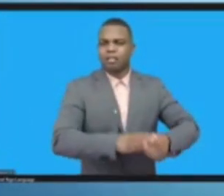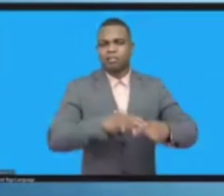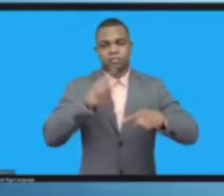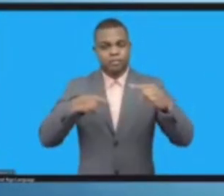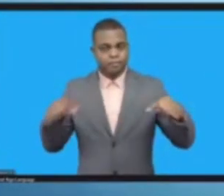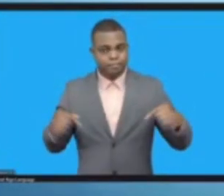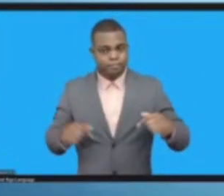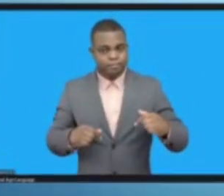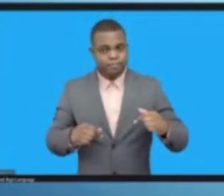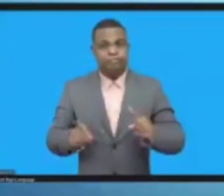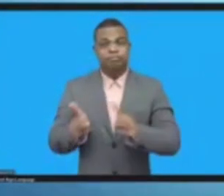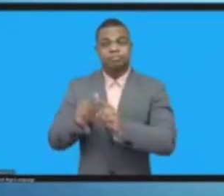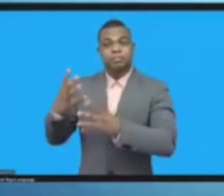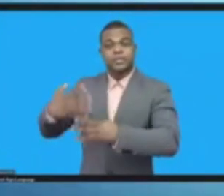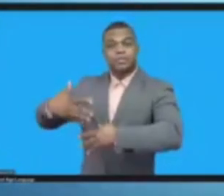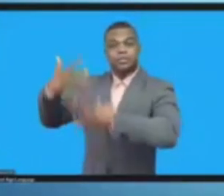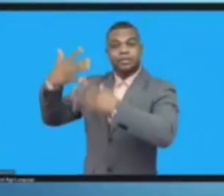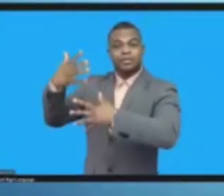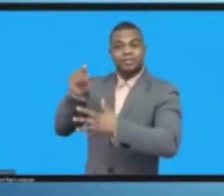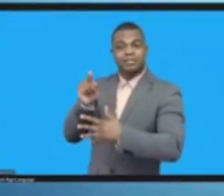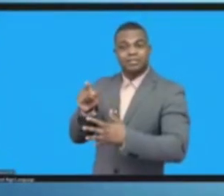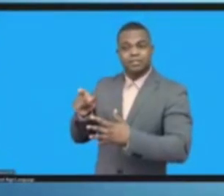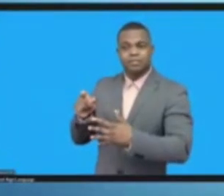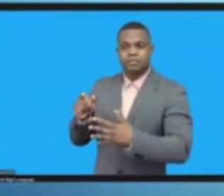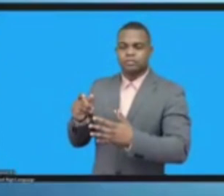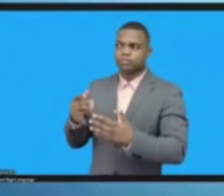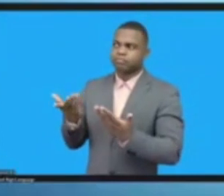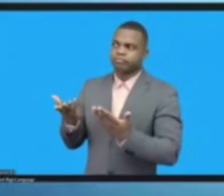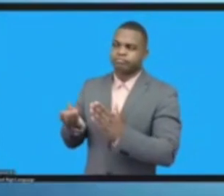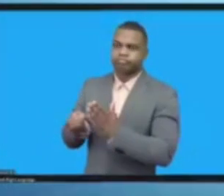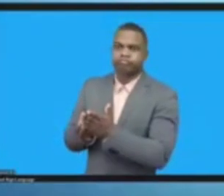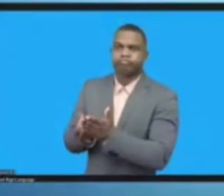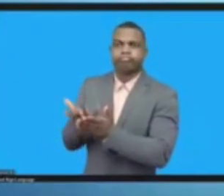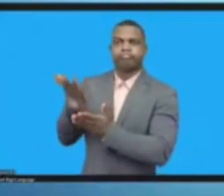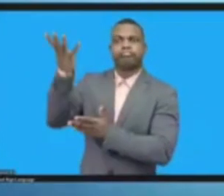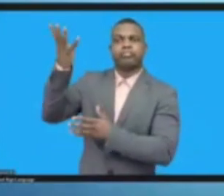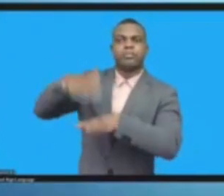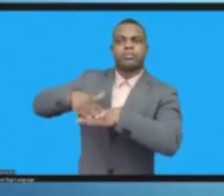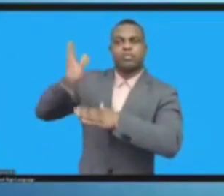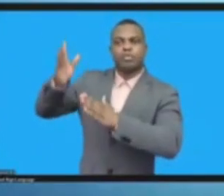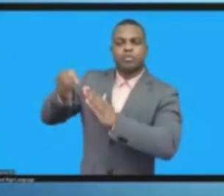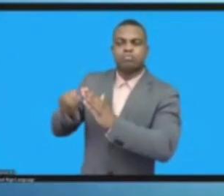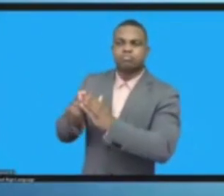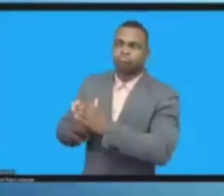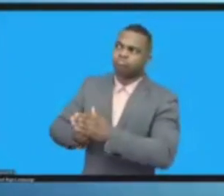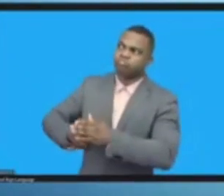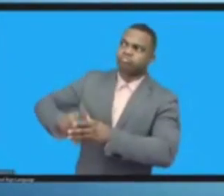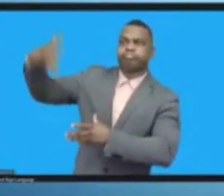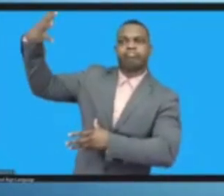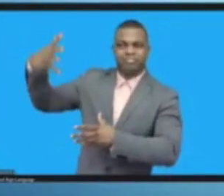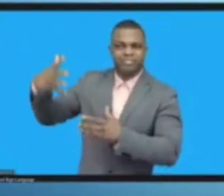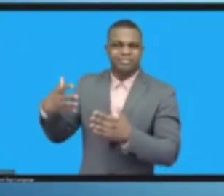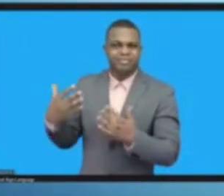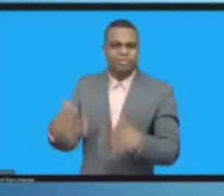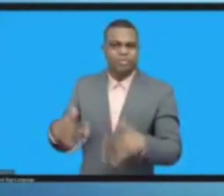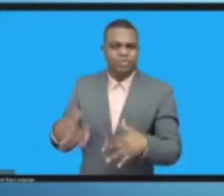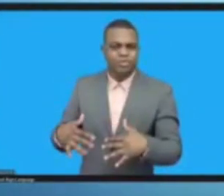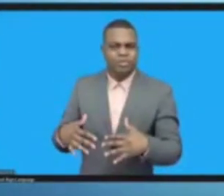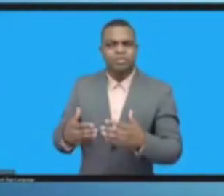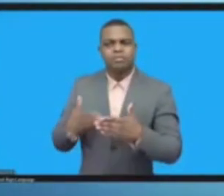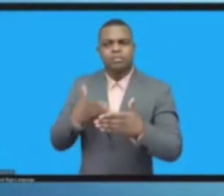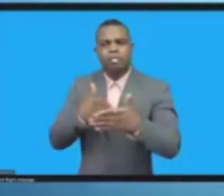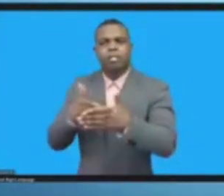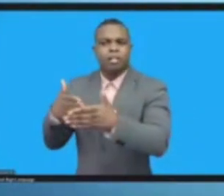transformación digital por ejemplo el costo de la conectividad los apagones de internet y después el